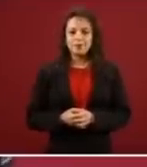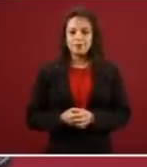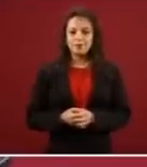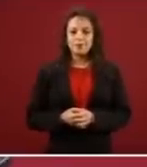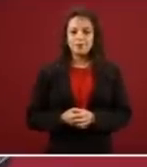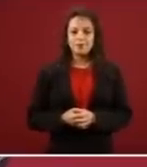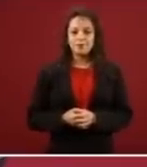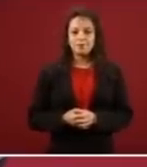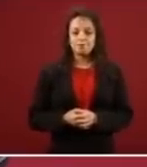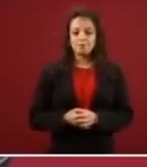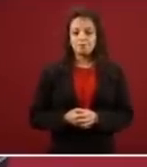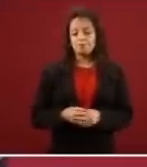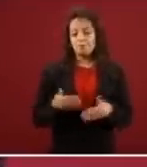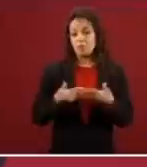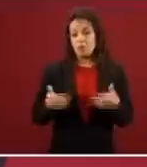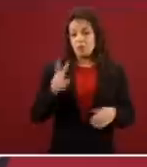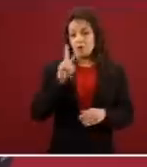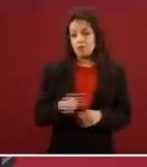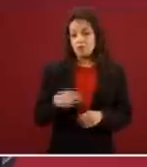Estoy muy contento porque